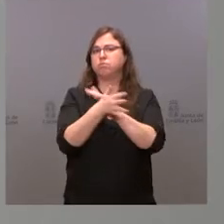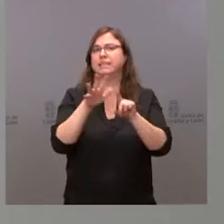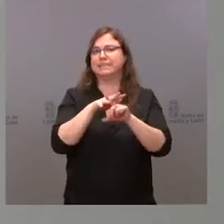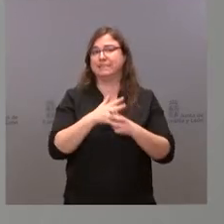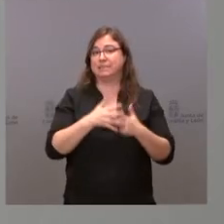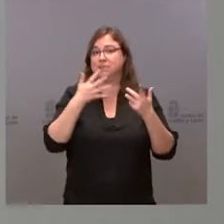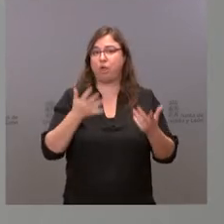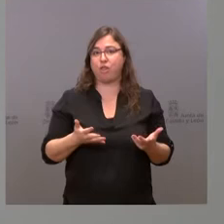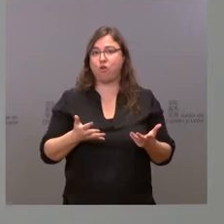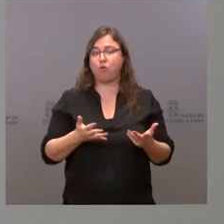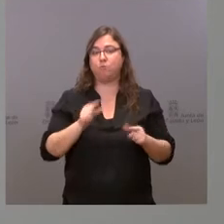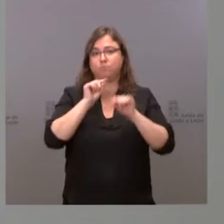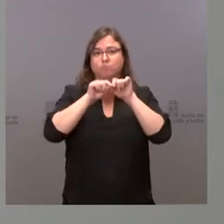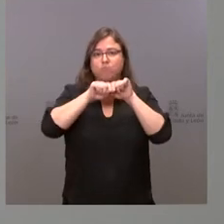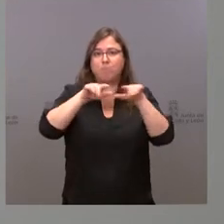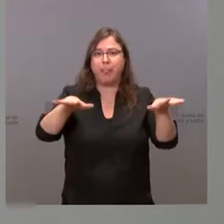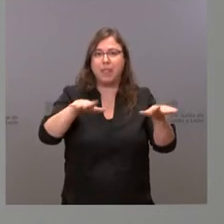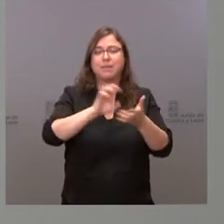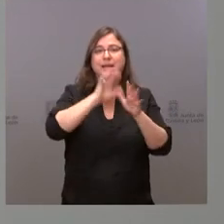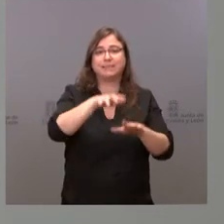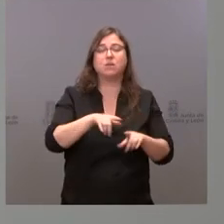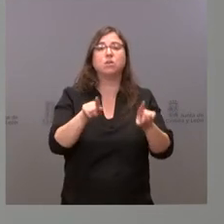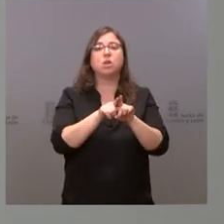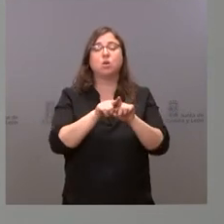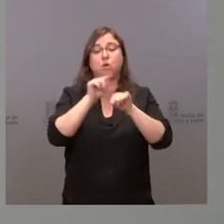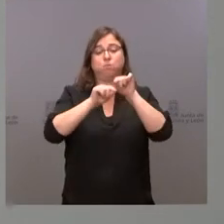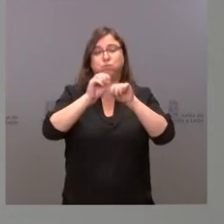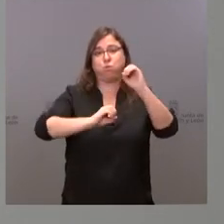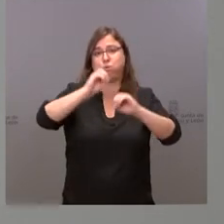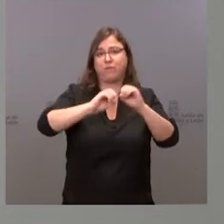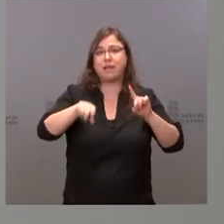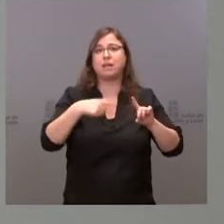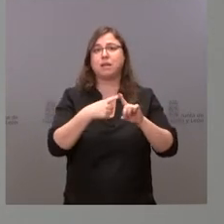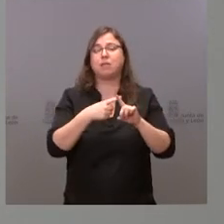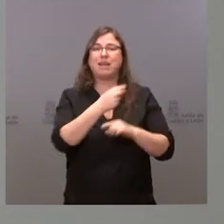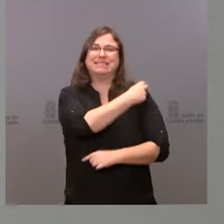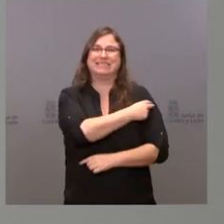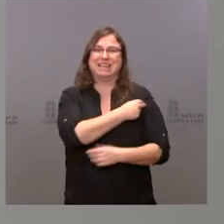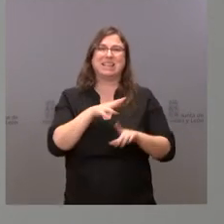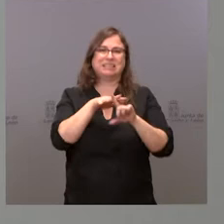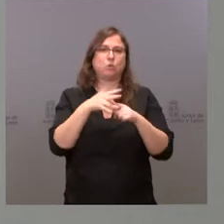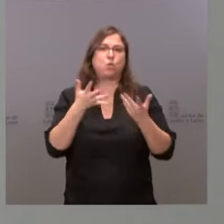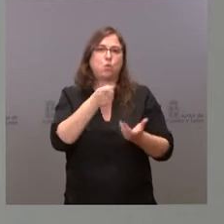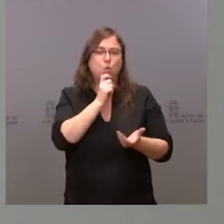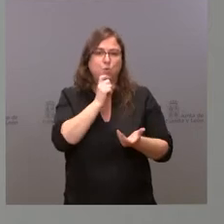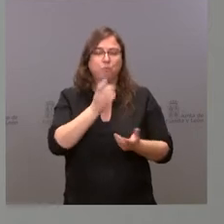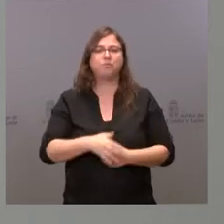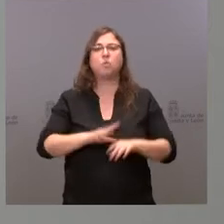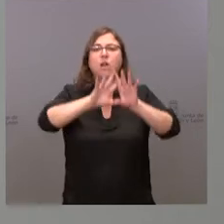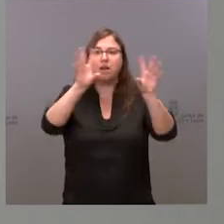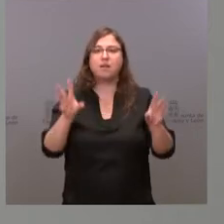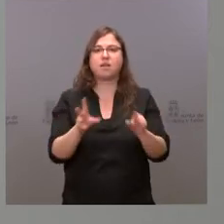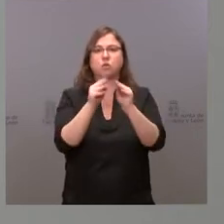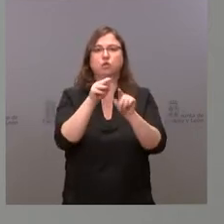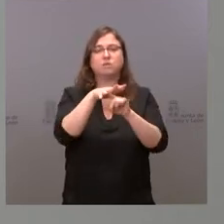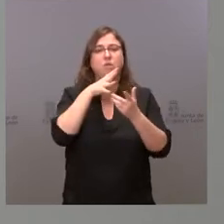de la pandemia en castilla y león' tanto a nivel epidemiológico como a nivel sanitario hacer un pequeño resumen de la